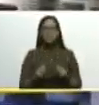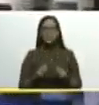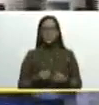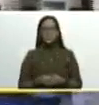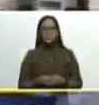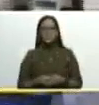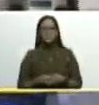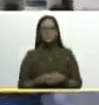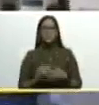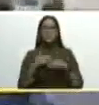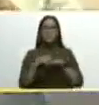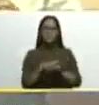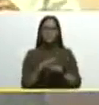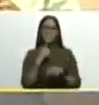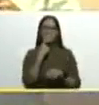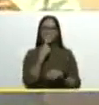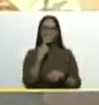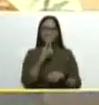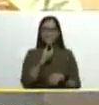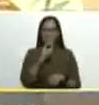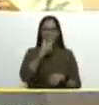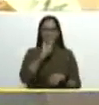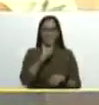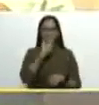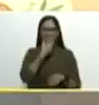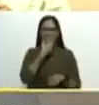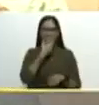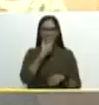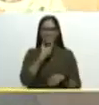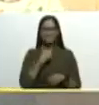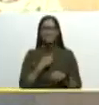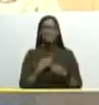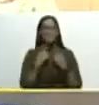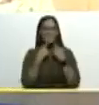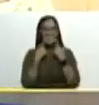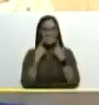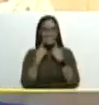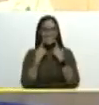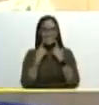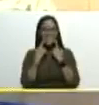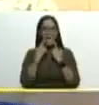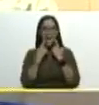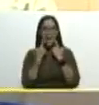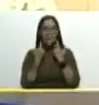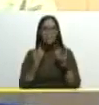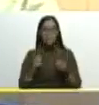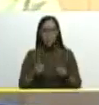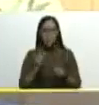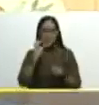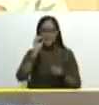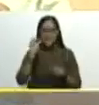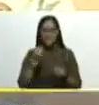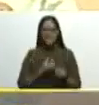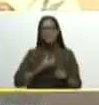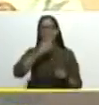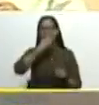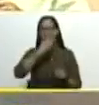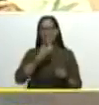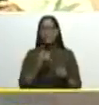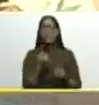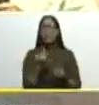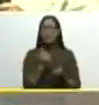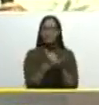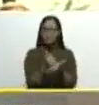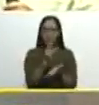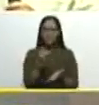para incorporarle sus dienticos, su plancha, sus muelas, ¿verdad? ¿Ah? ¿Cuánto ayuda a una persona